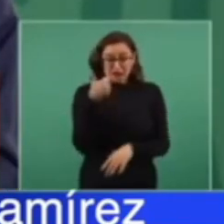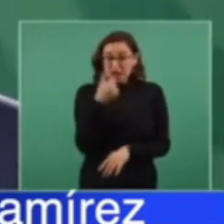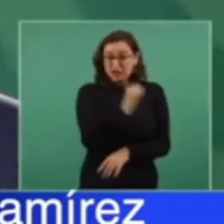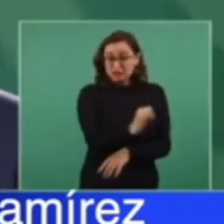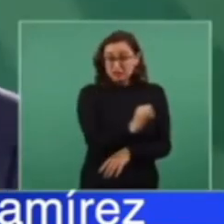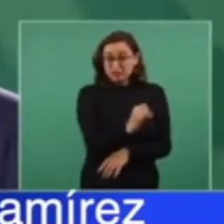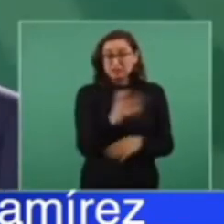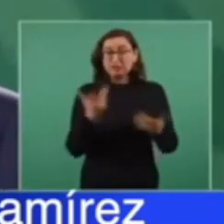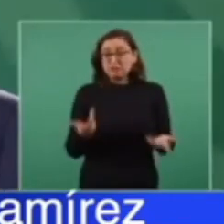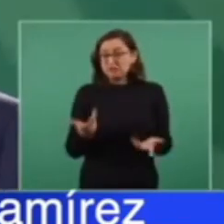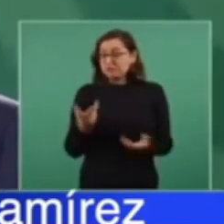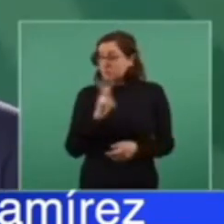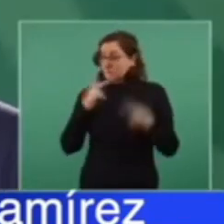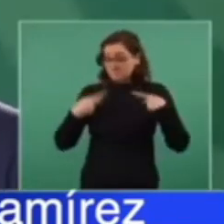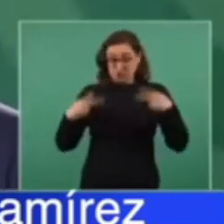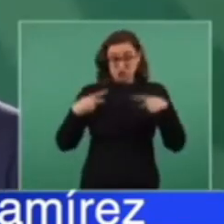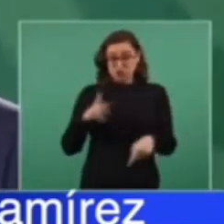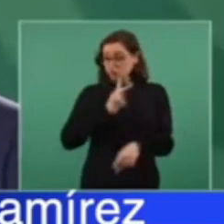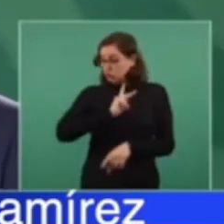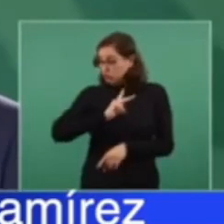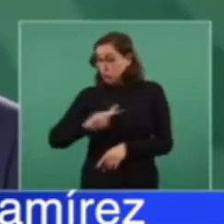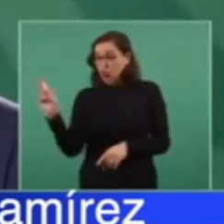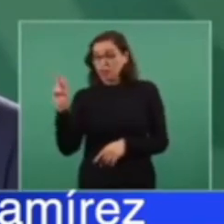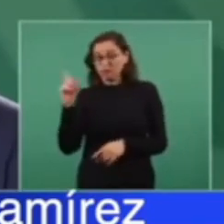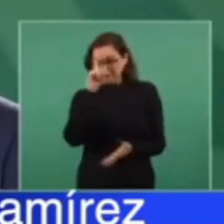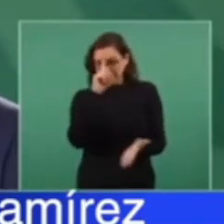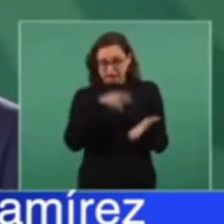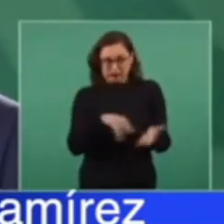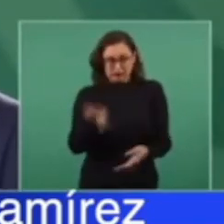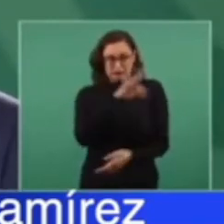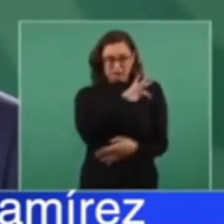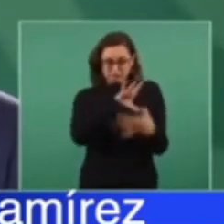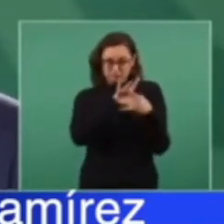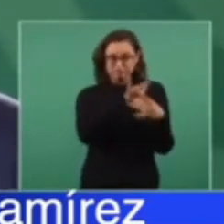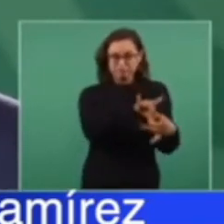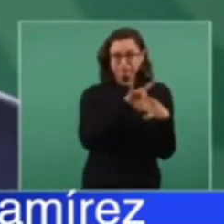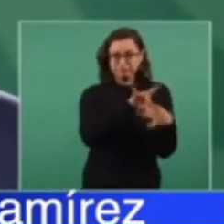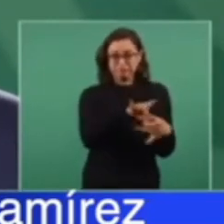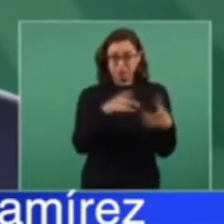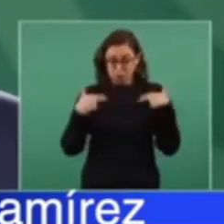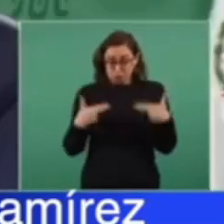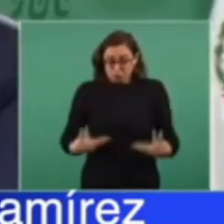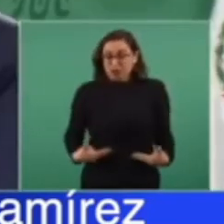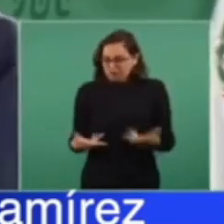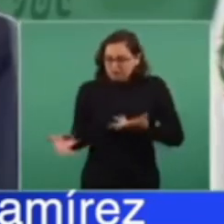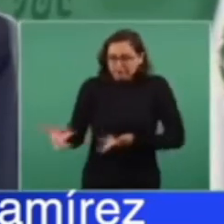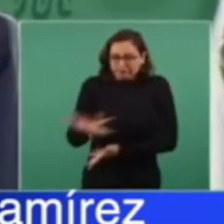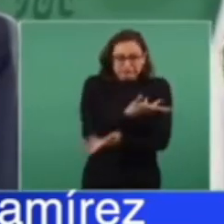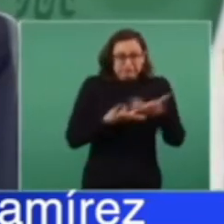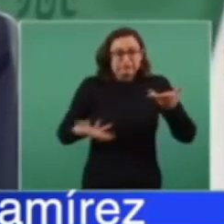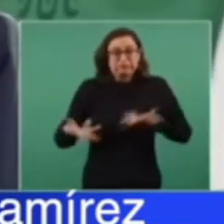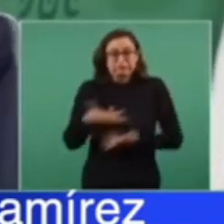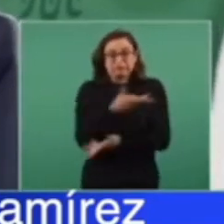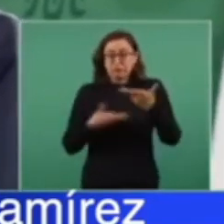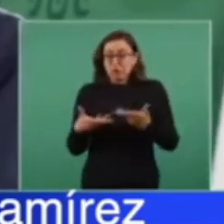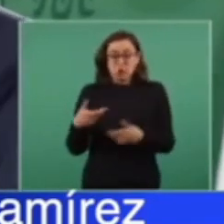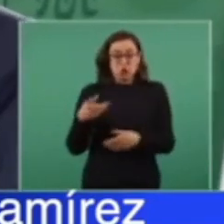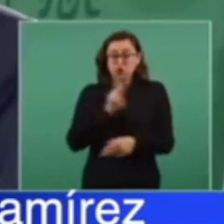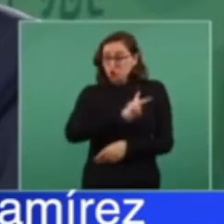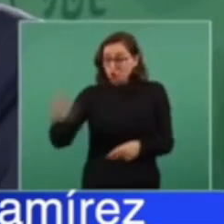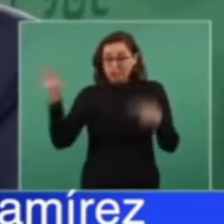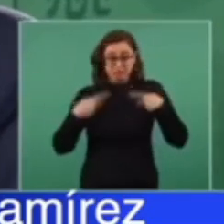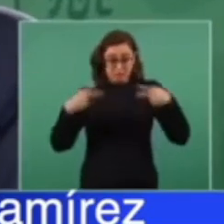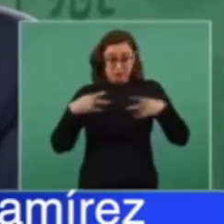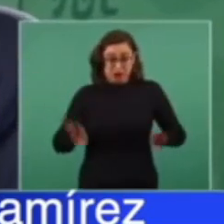cristianos en ese sentido, que lo somos porque somos muy humanos, el cristianismo es humanismo, si todos fuésemos así